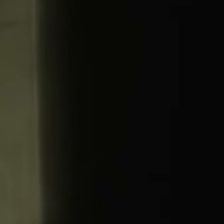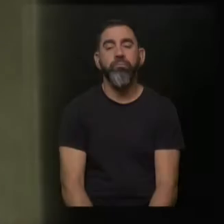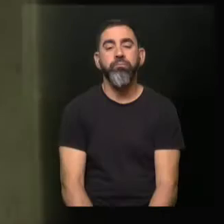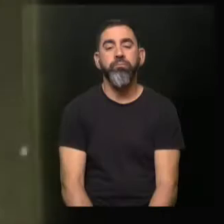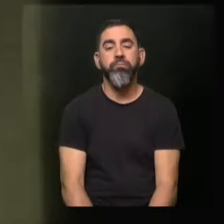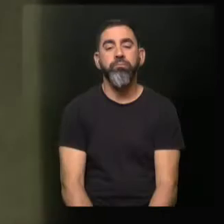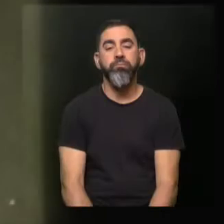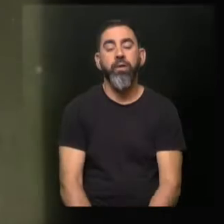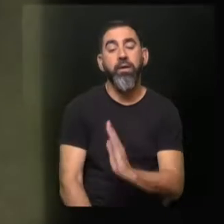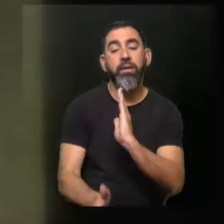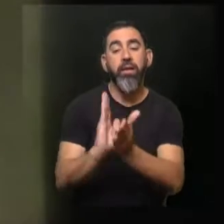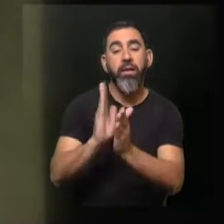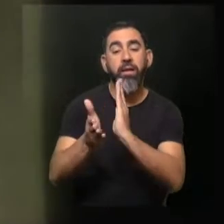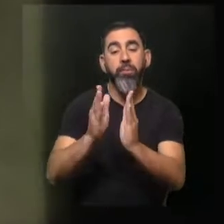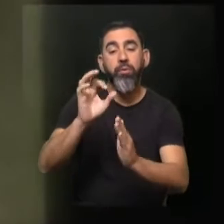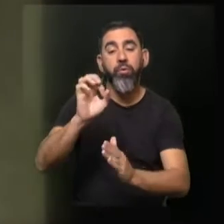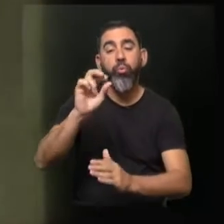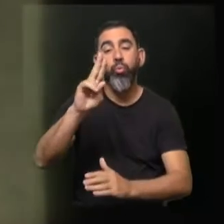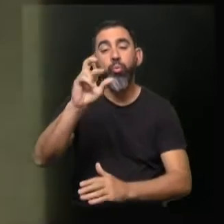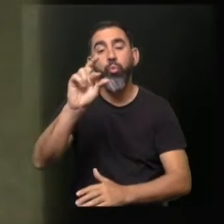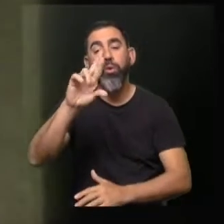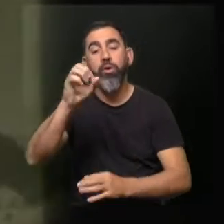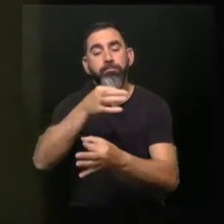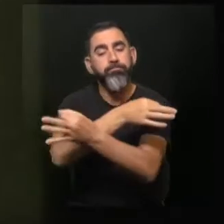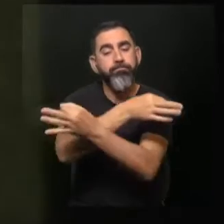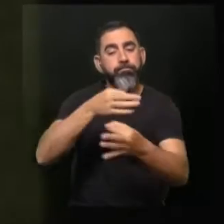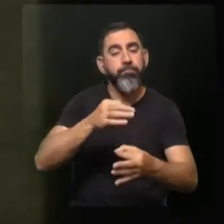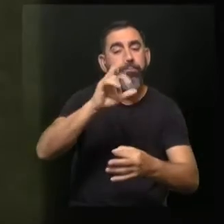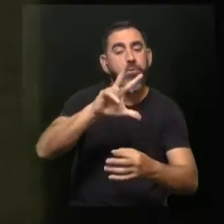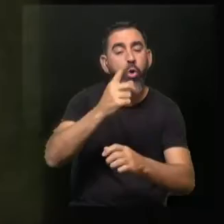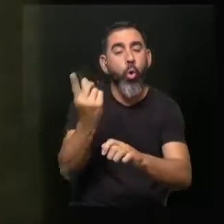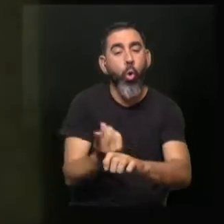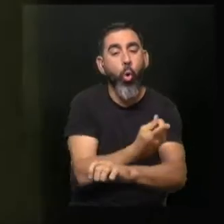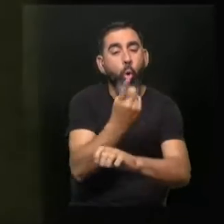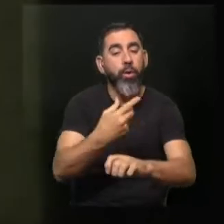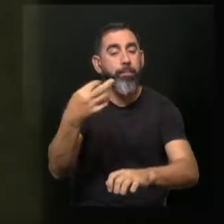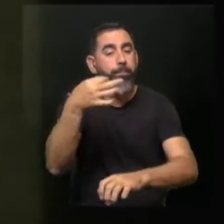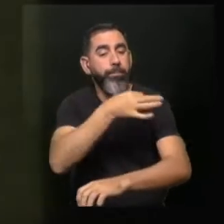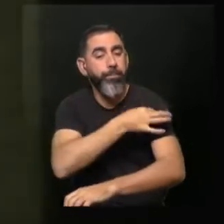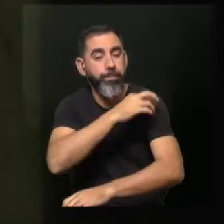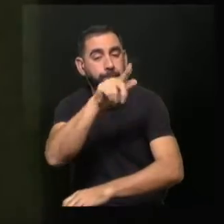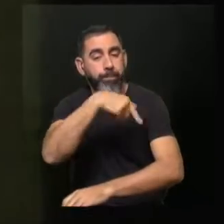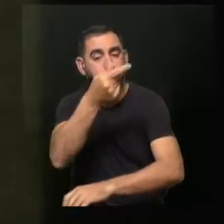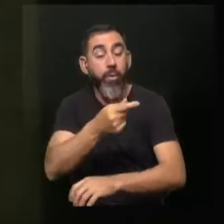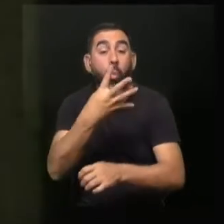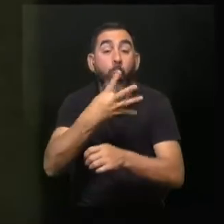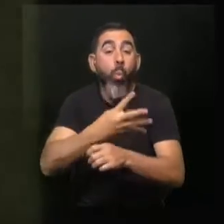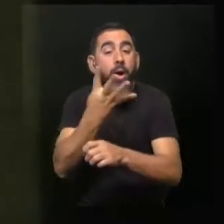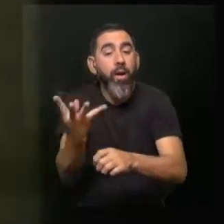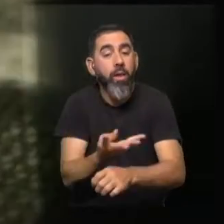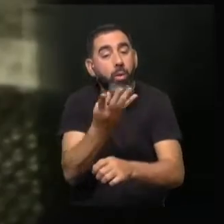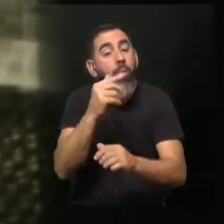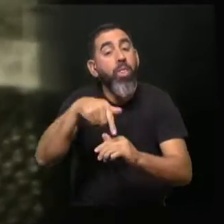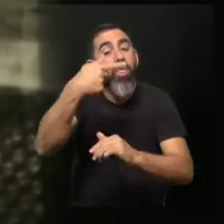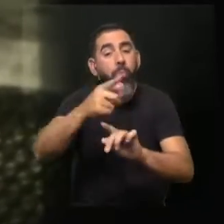La acción terapéutica del suero es eficaz en las 3 primeras horas después de la picadura y aún en la 4ª, pero no más